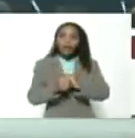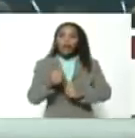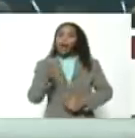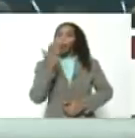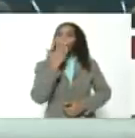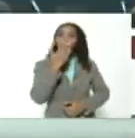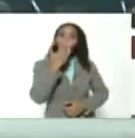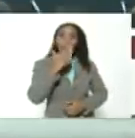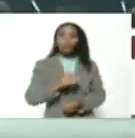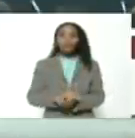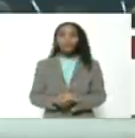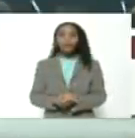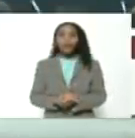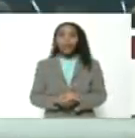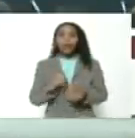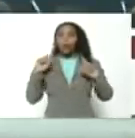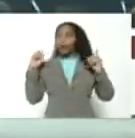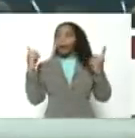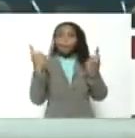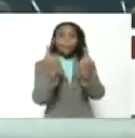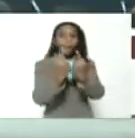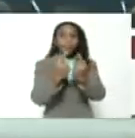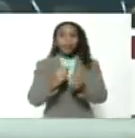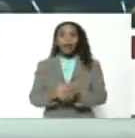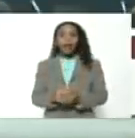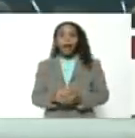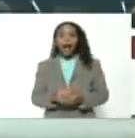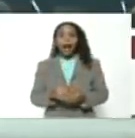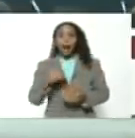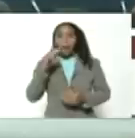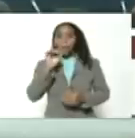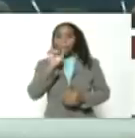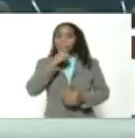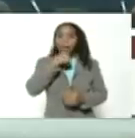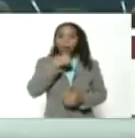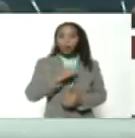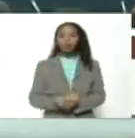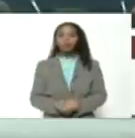indígenas, ecologistas, adultos mayores,